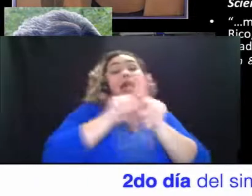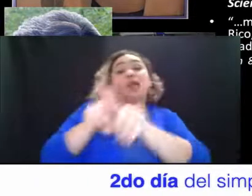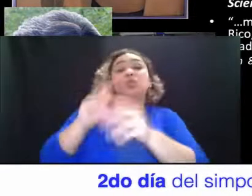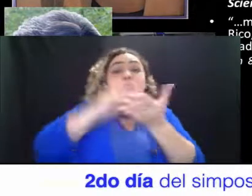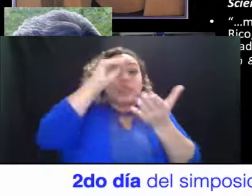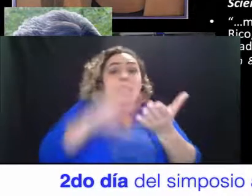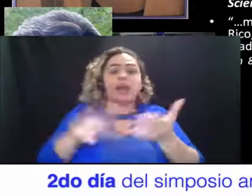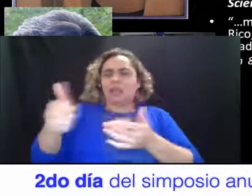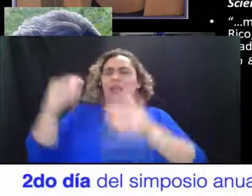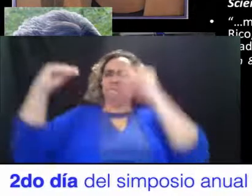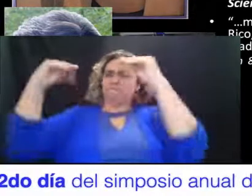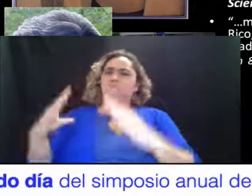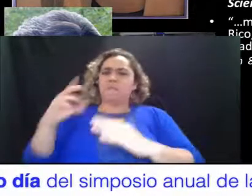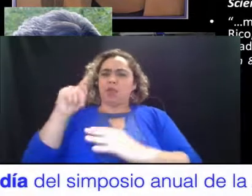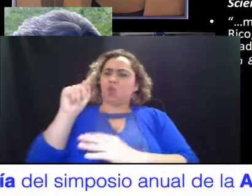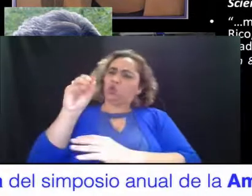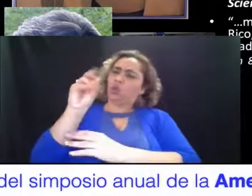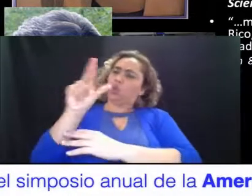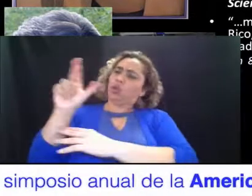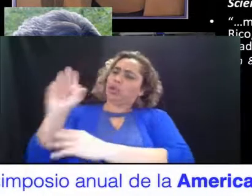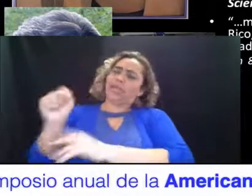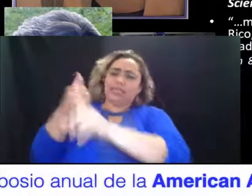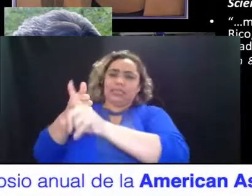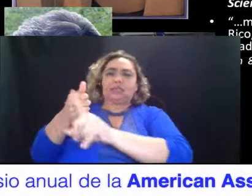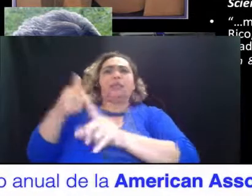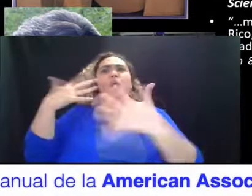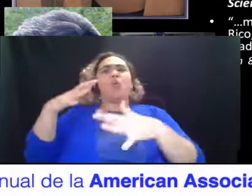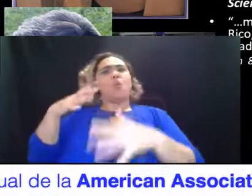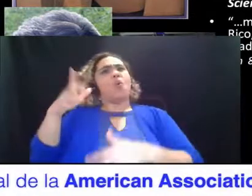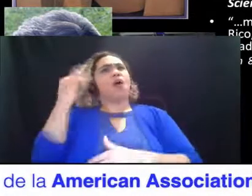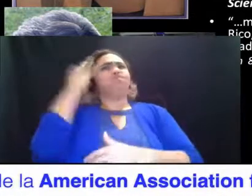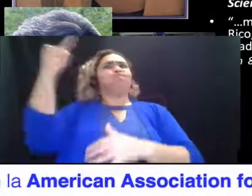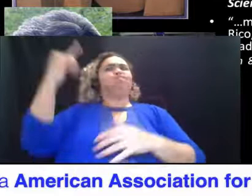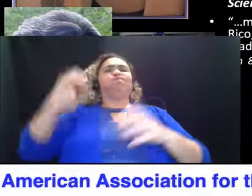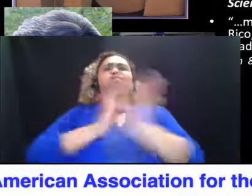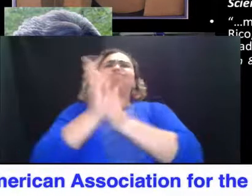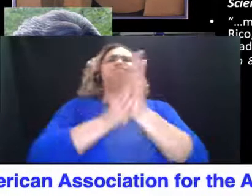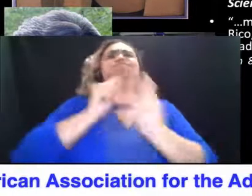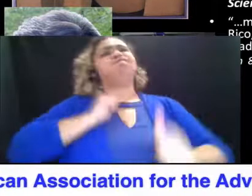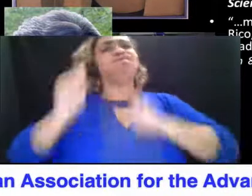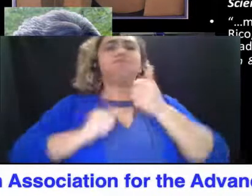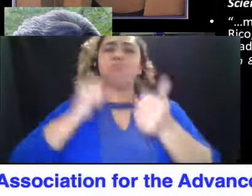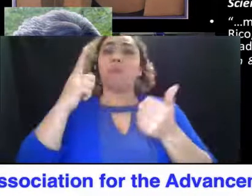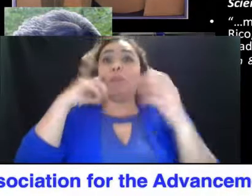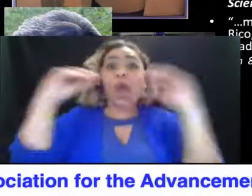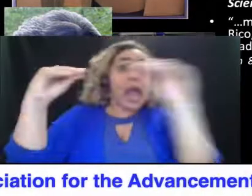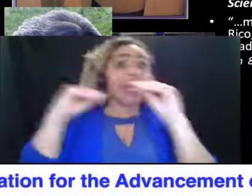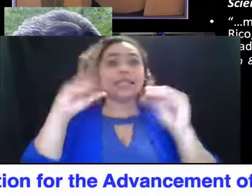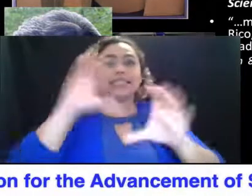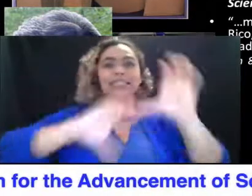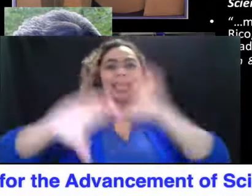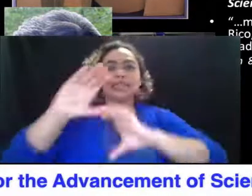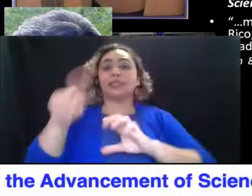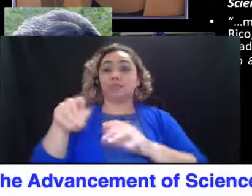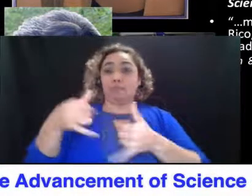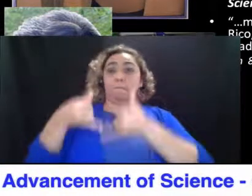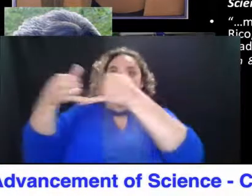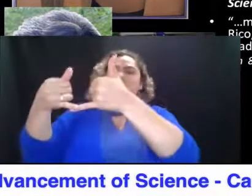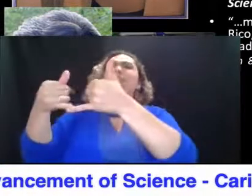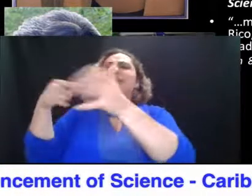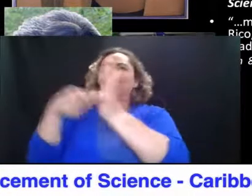La profesora Torres encarna los ideales de excelencia y de pasión por la educación en las ciencias que este premio